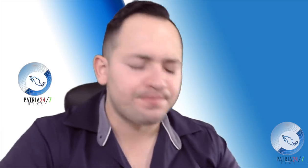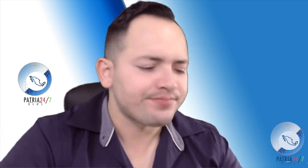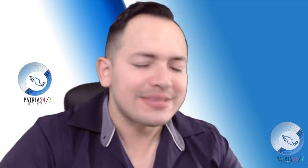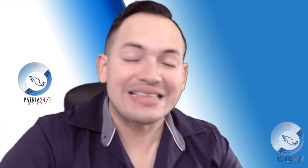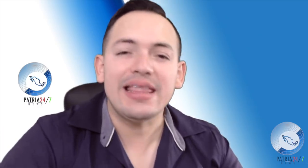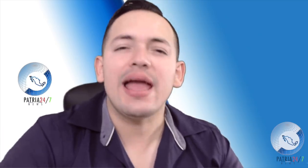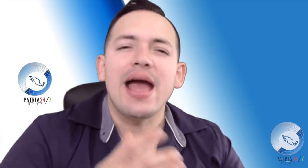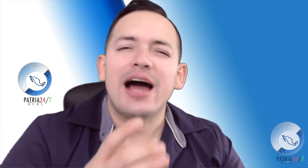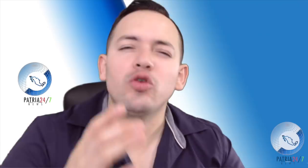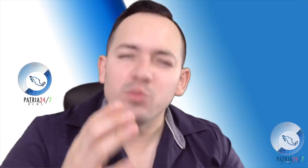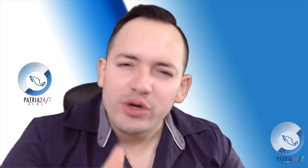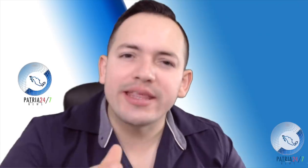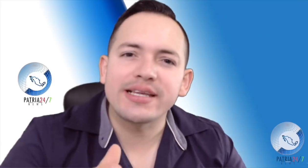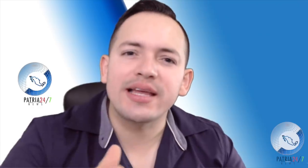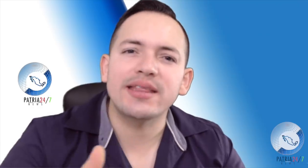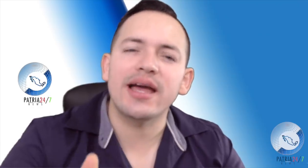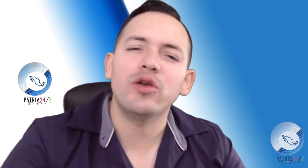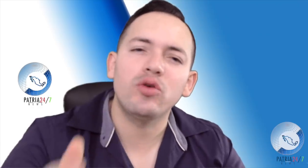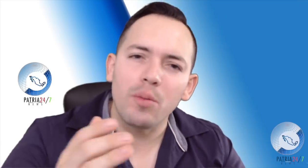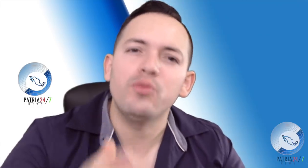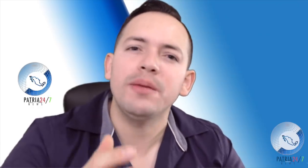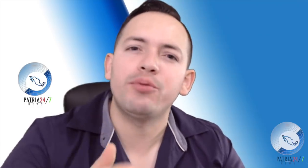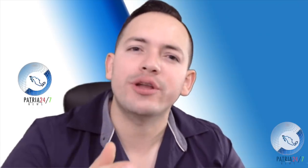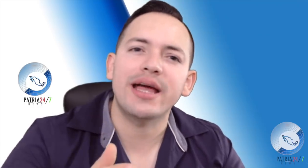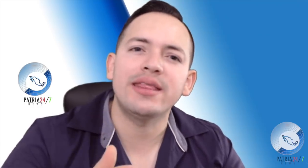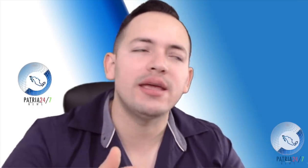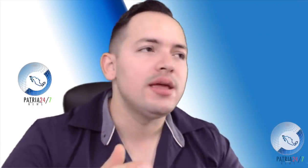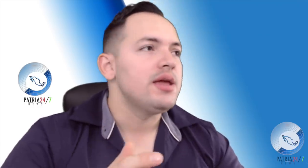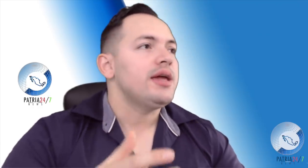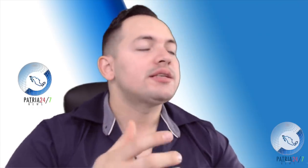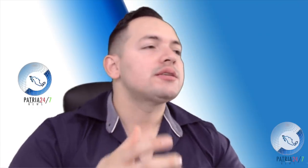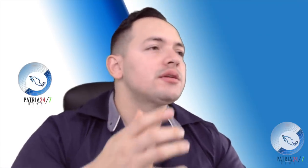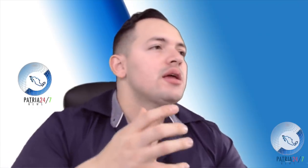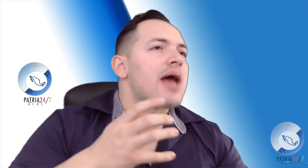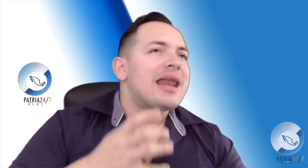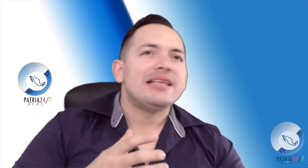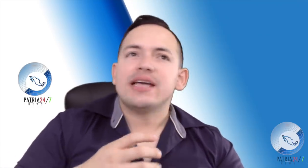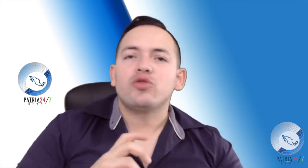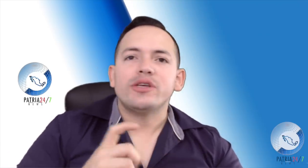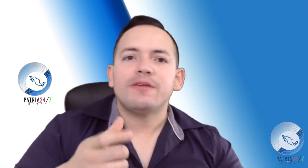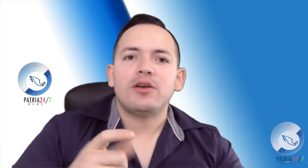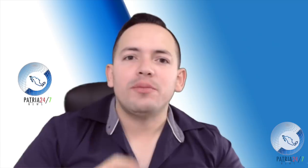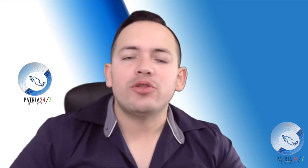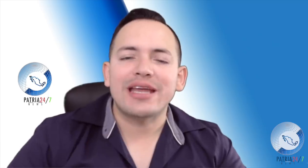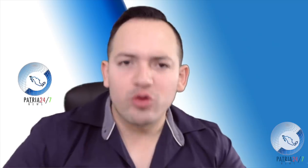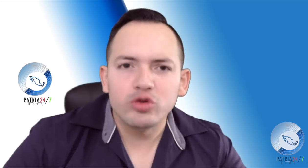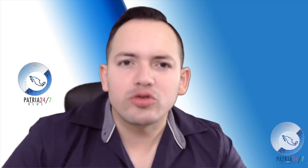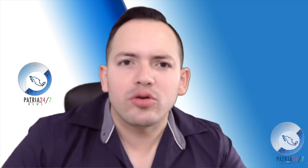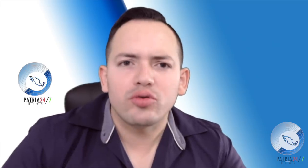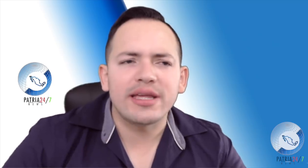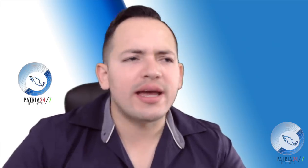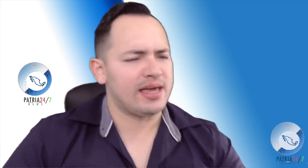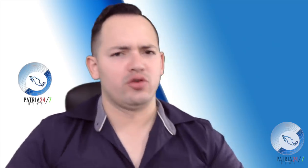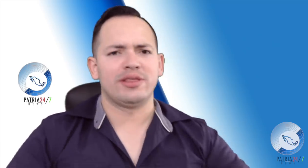embargo, algo muy interesante, algo muy importante es analizar todo este fenómeno tan